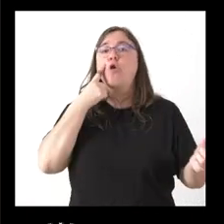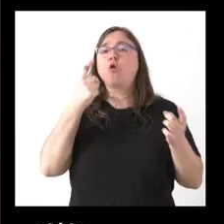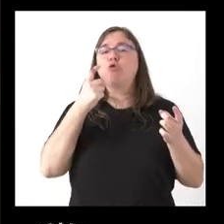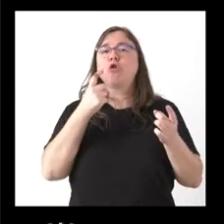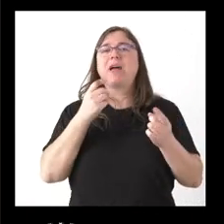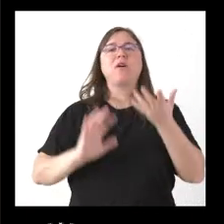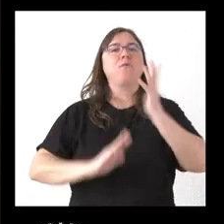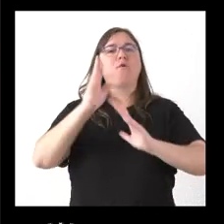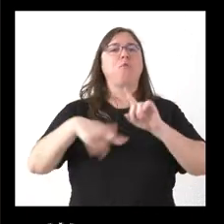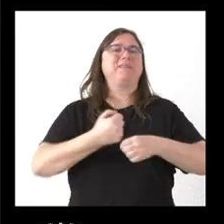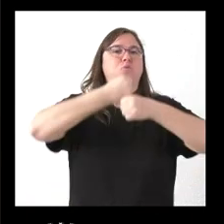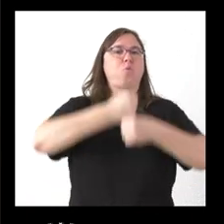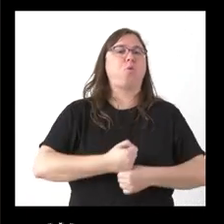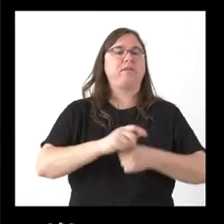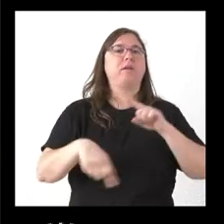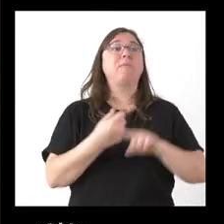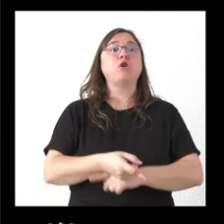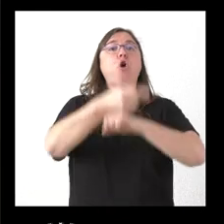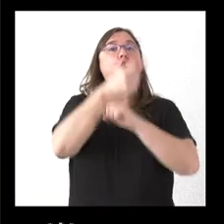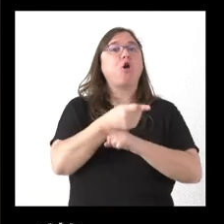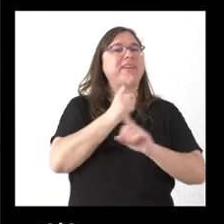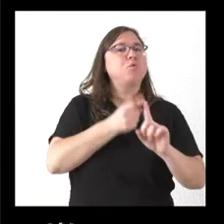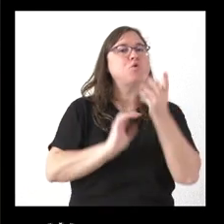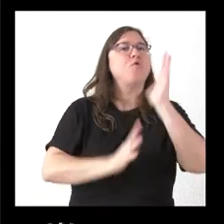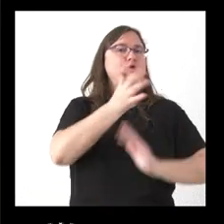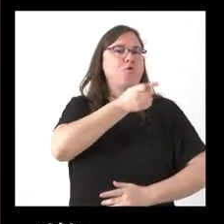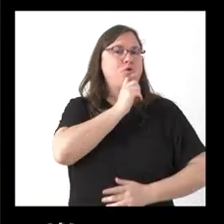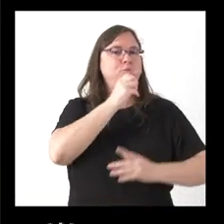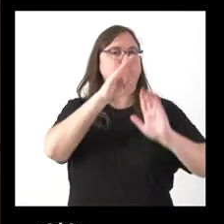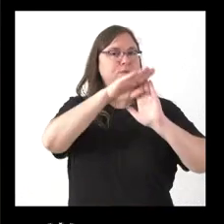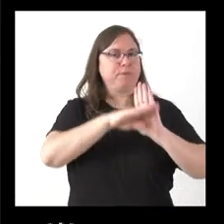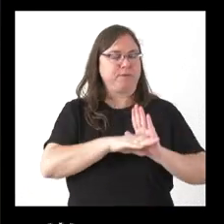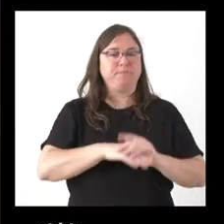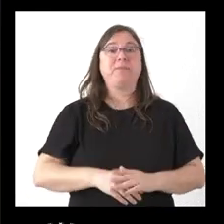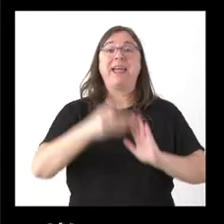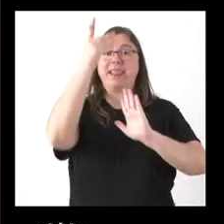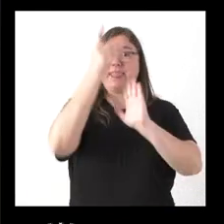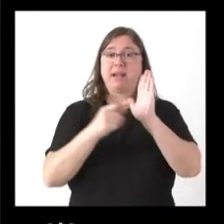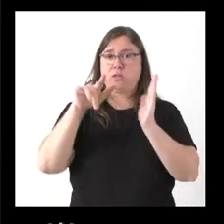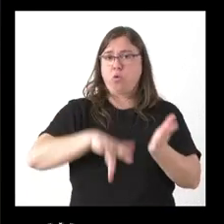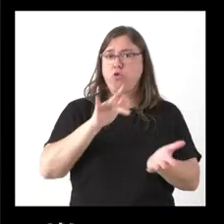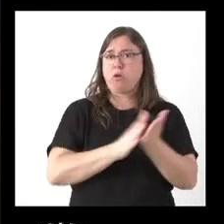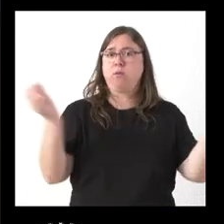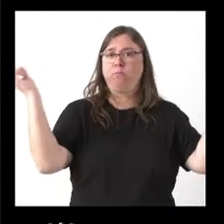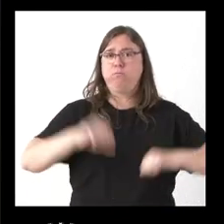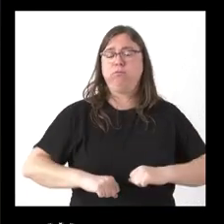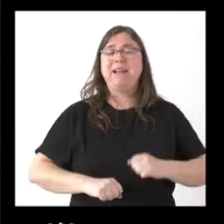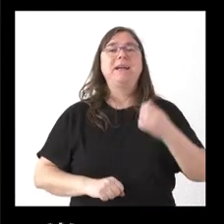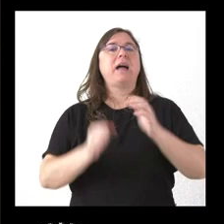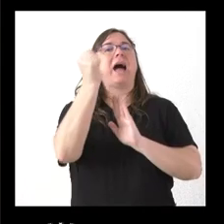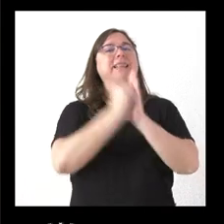el sistema de guardias o la orden de regulación del uso del fuego Pues bien este decreto que hoy hemos aprobado tiene cuatro artículos